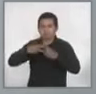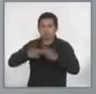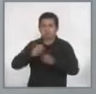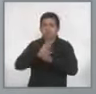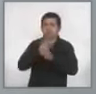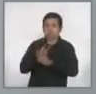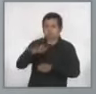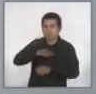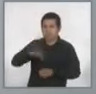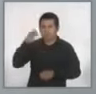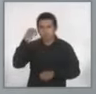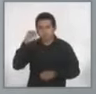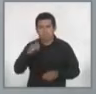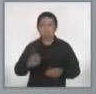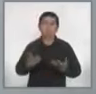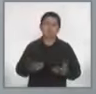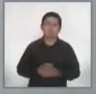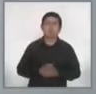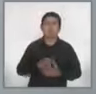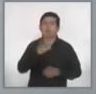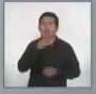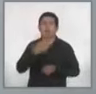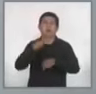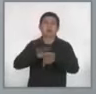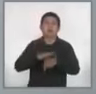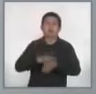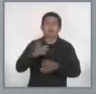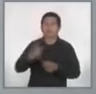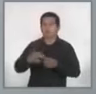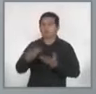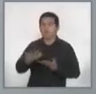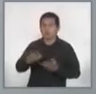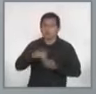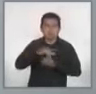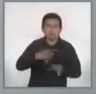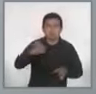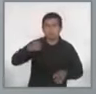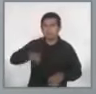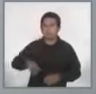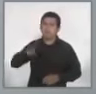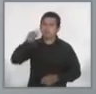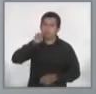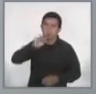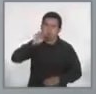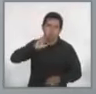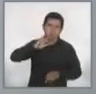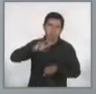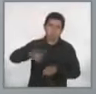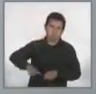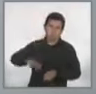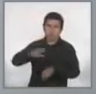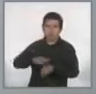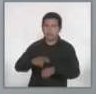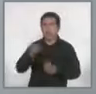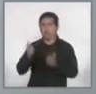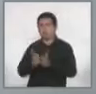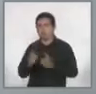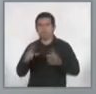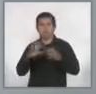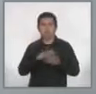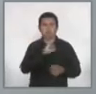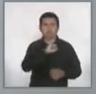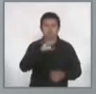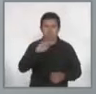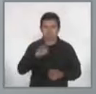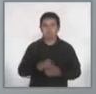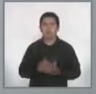COVID-19 en territorio oaxaqueño. Les recordamos, es un ejercicio que encabeza el gobierno del estado de Oaxaca y los servicios de salud, y por ello queremos agradecer